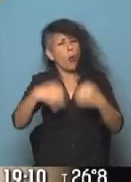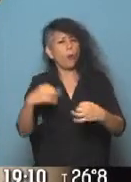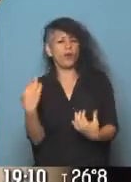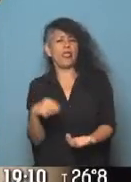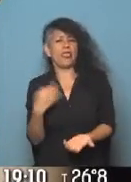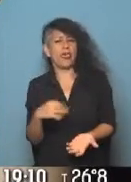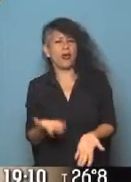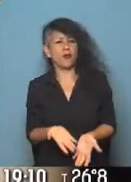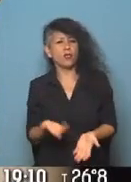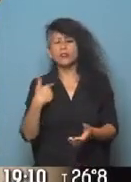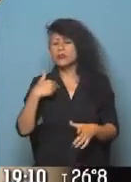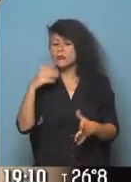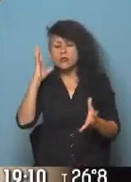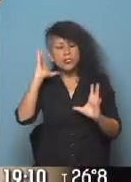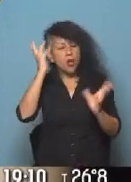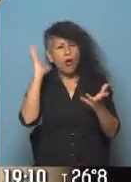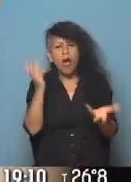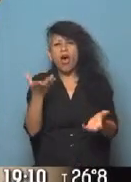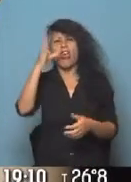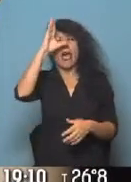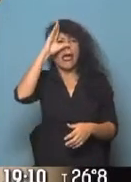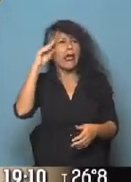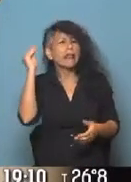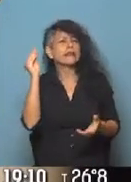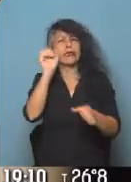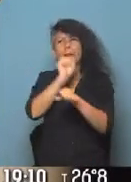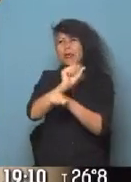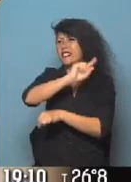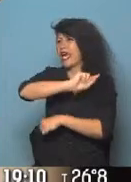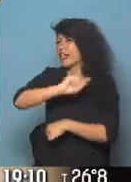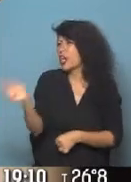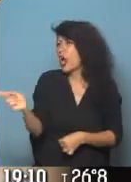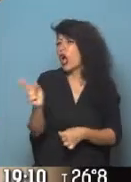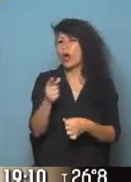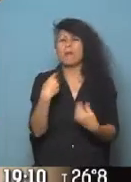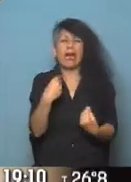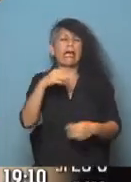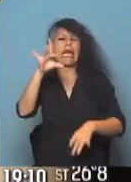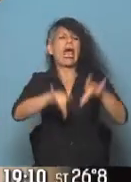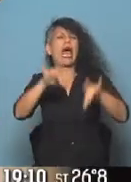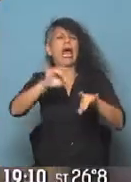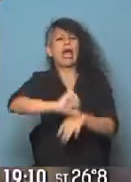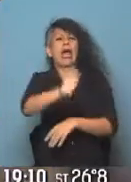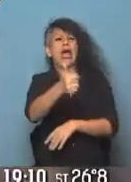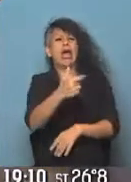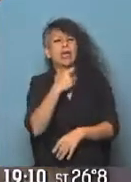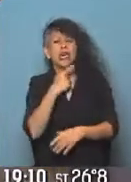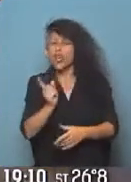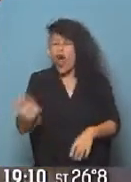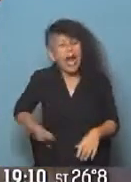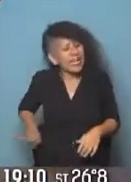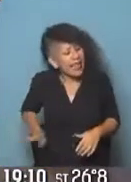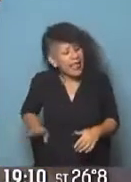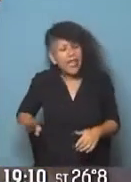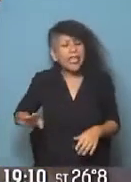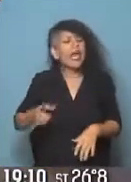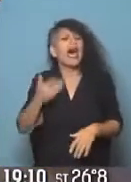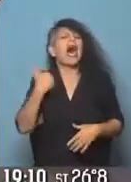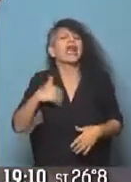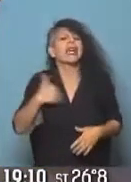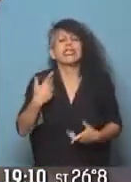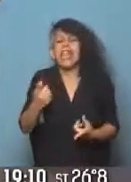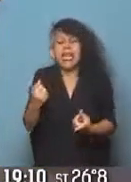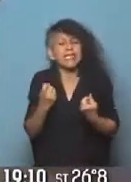presa para poder ganar las elecciones la argentina tiene hambre de decencia aseguró la líder de la coalición